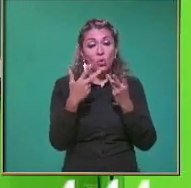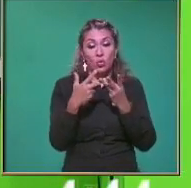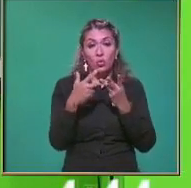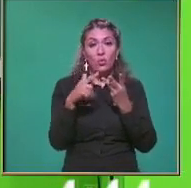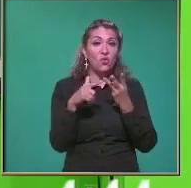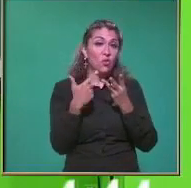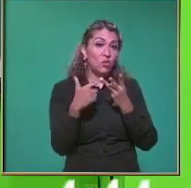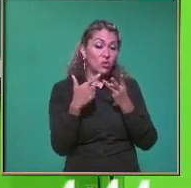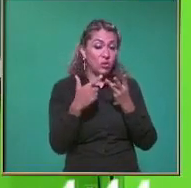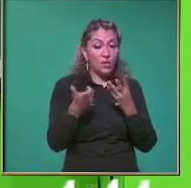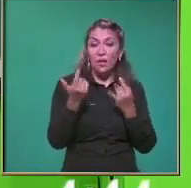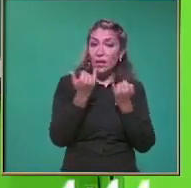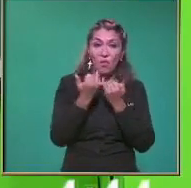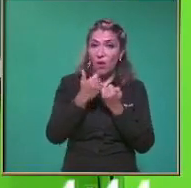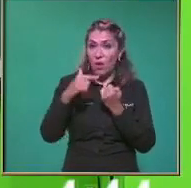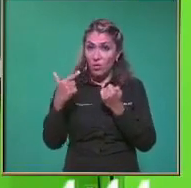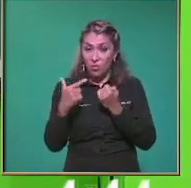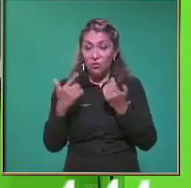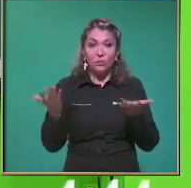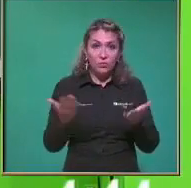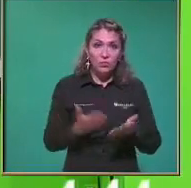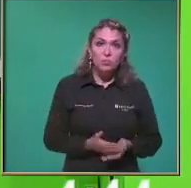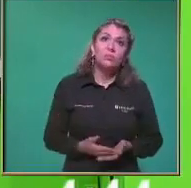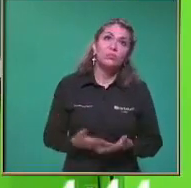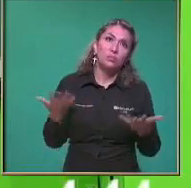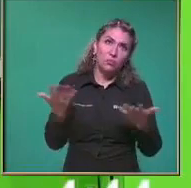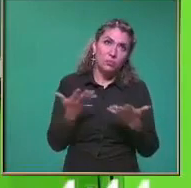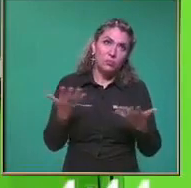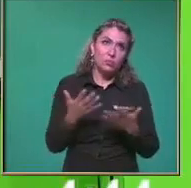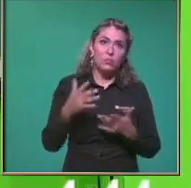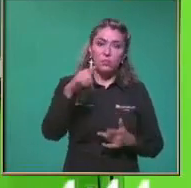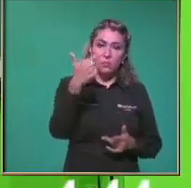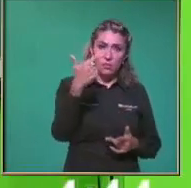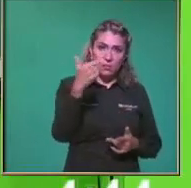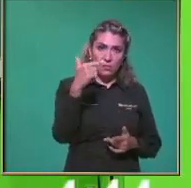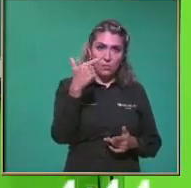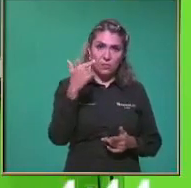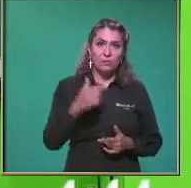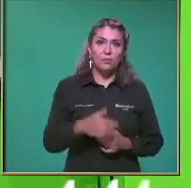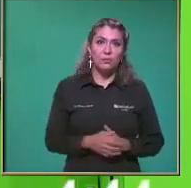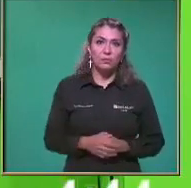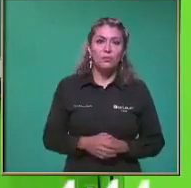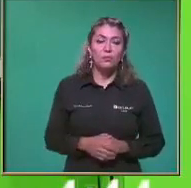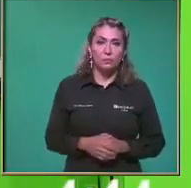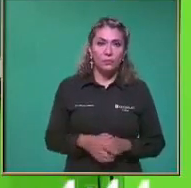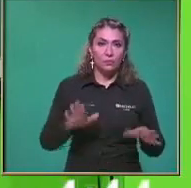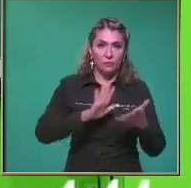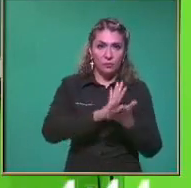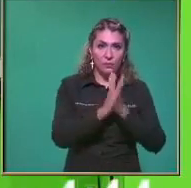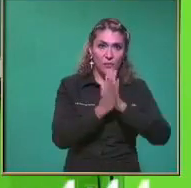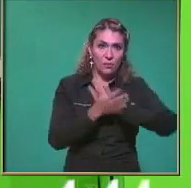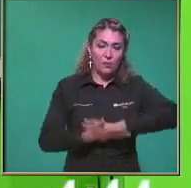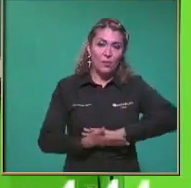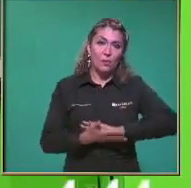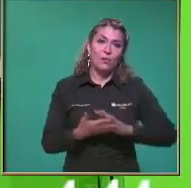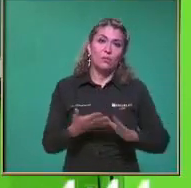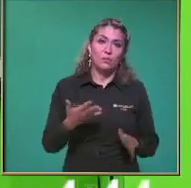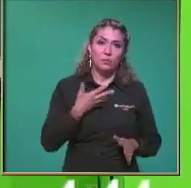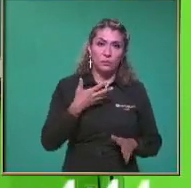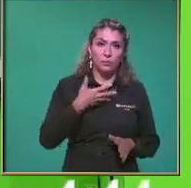el 12. Entonces, pues vamos a transformarlas, estas ecuaciones, el 1 tercio y el 1 cuarto, vamos a transformarlas a que tengan